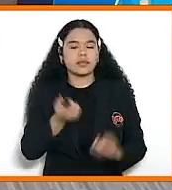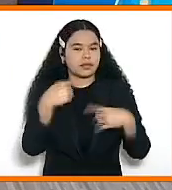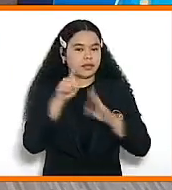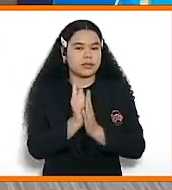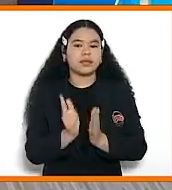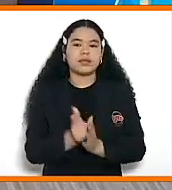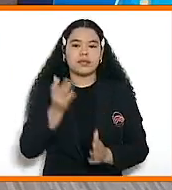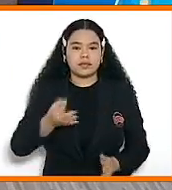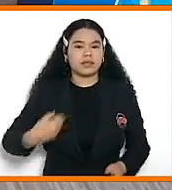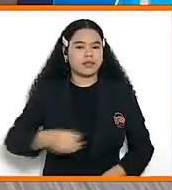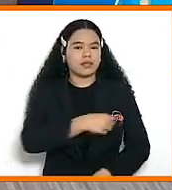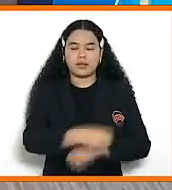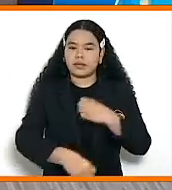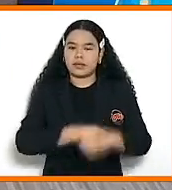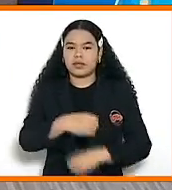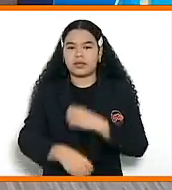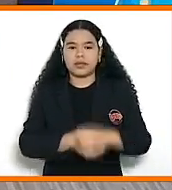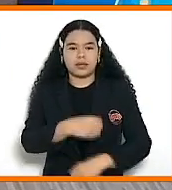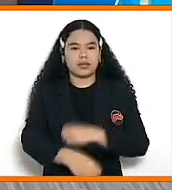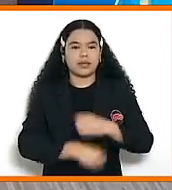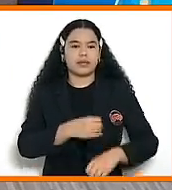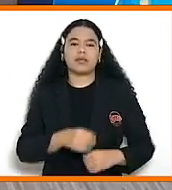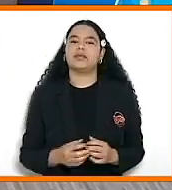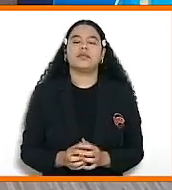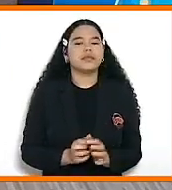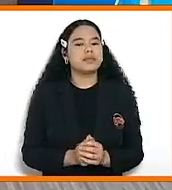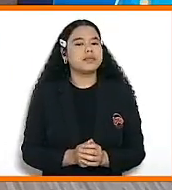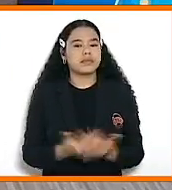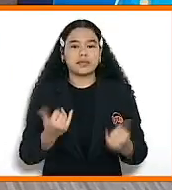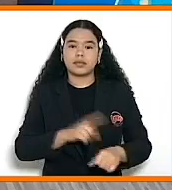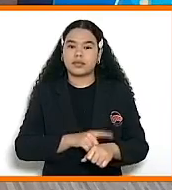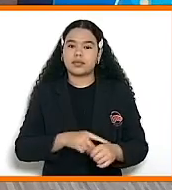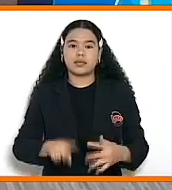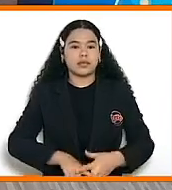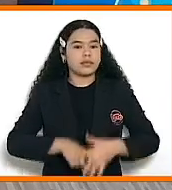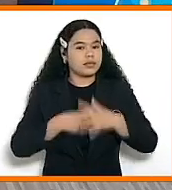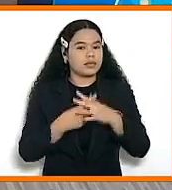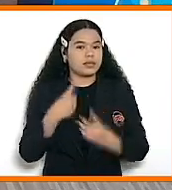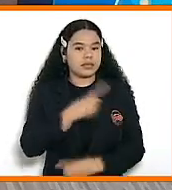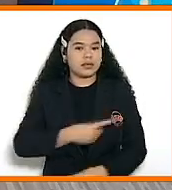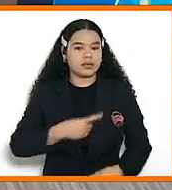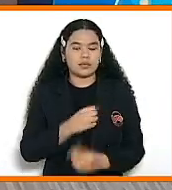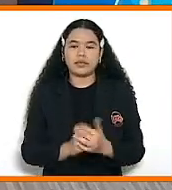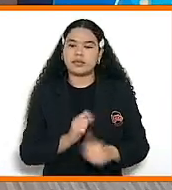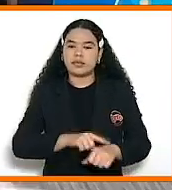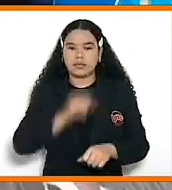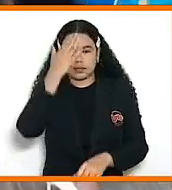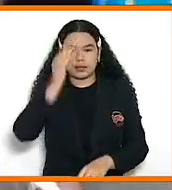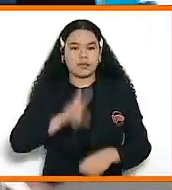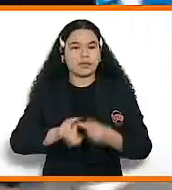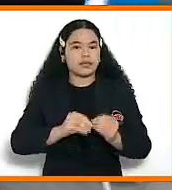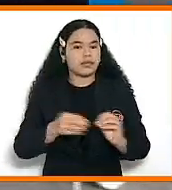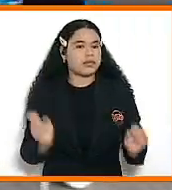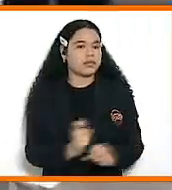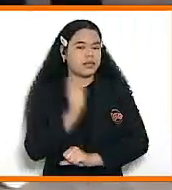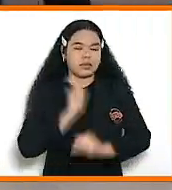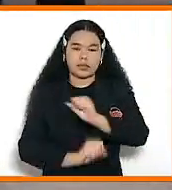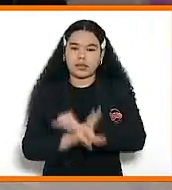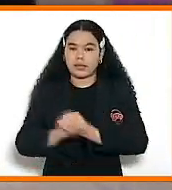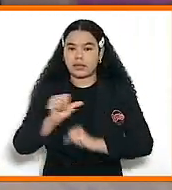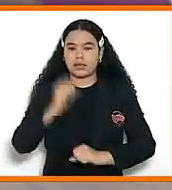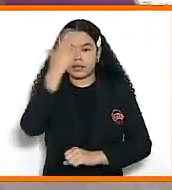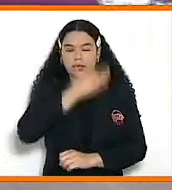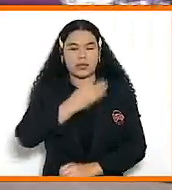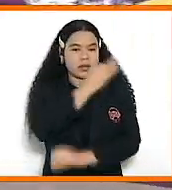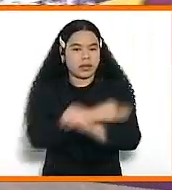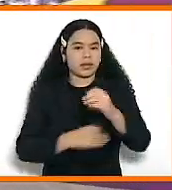le dan transparencia a cada uno de nuestros sorteos. Es momento de iniciar con nuestra diversión y conocer los dos números afortunados para premiados en esta hermosa